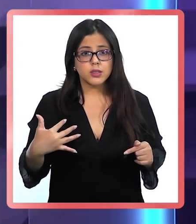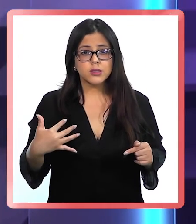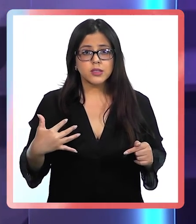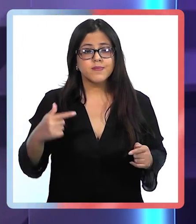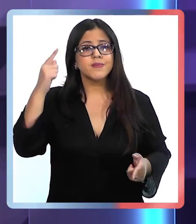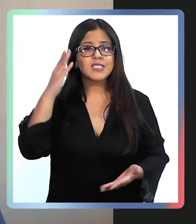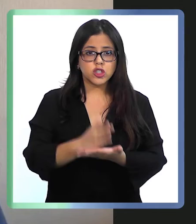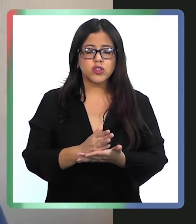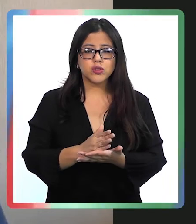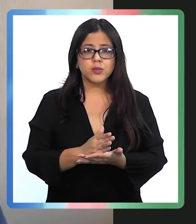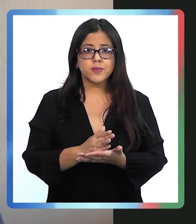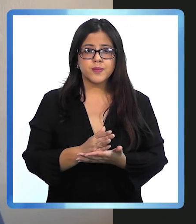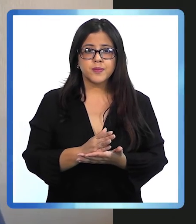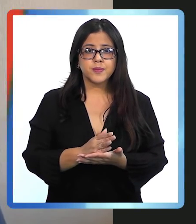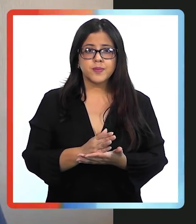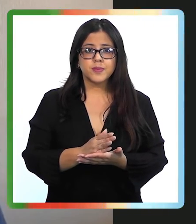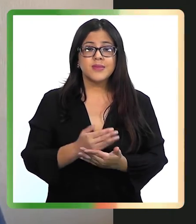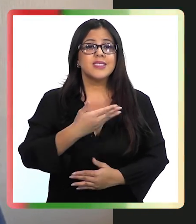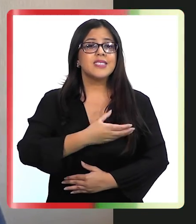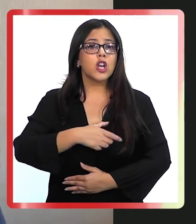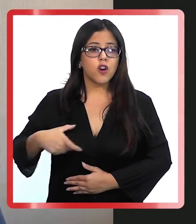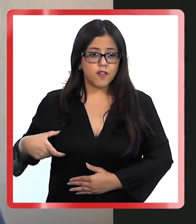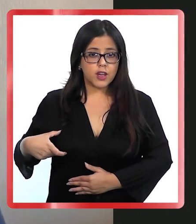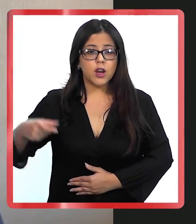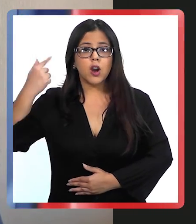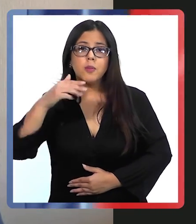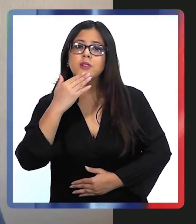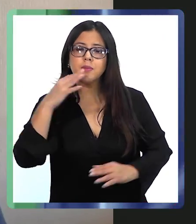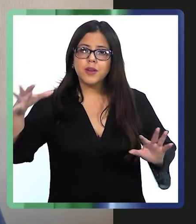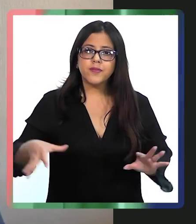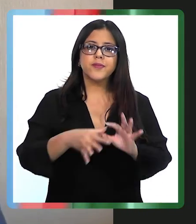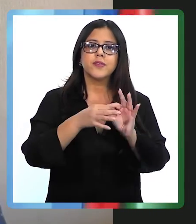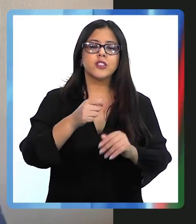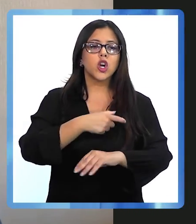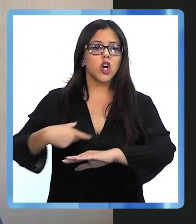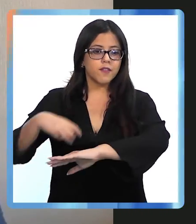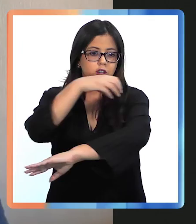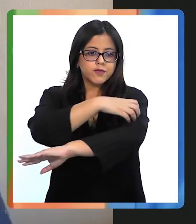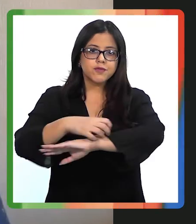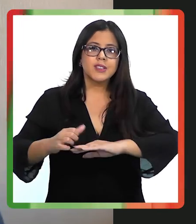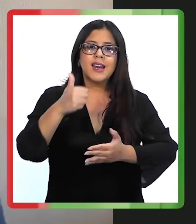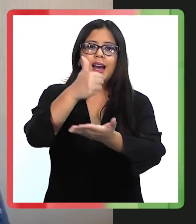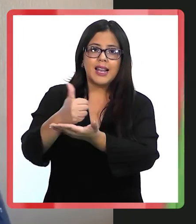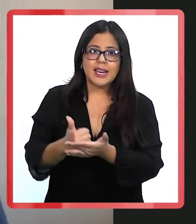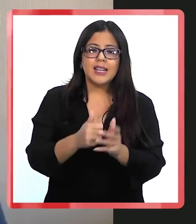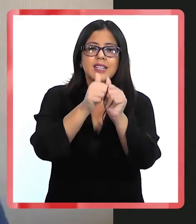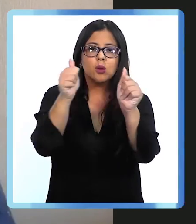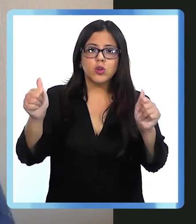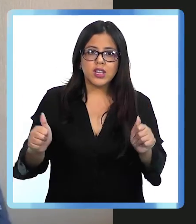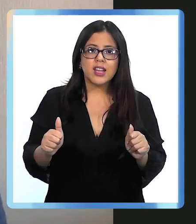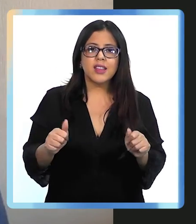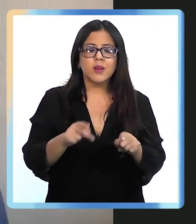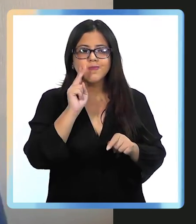tomen decisiones desde el gobierno central, pero también en concordancia con los gobiernos regionales, con los alcaldes, con las autoridades que estamos con este problema de